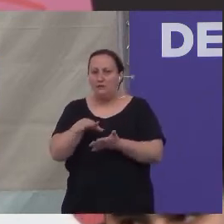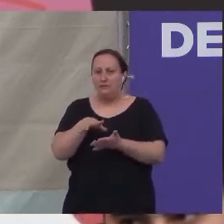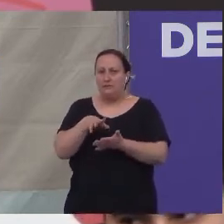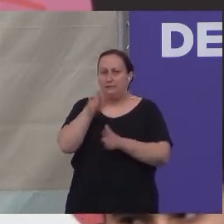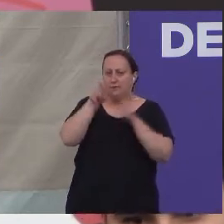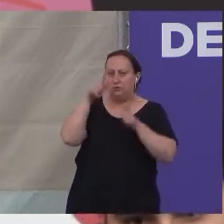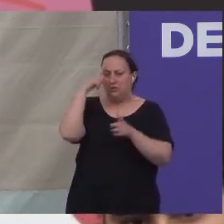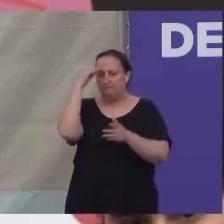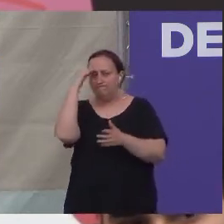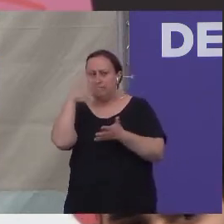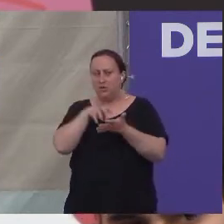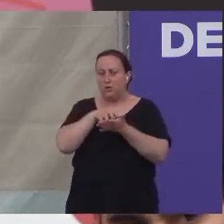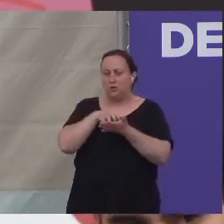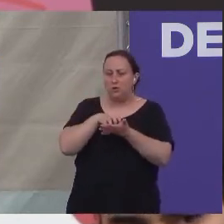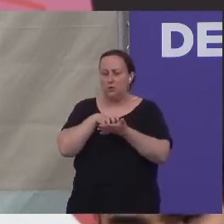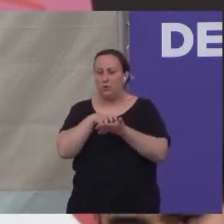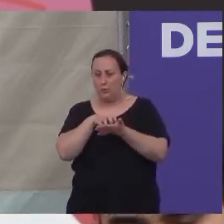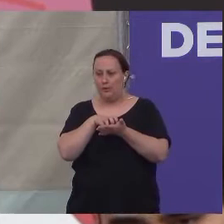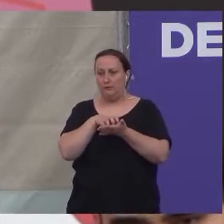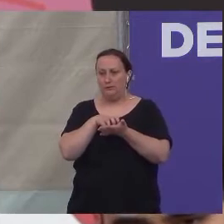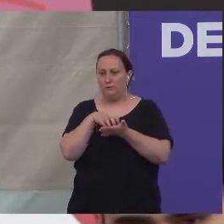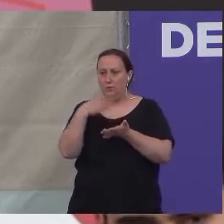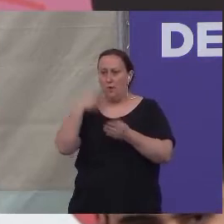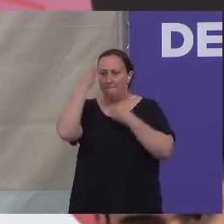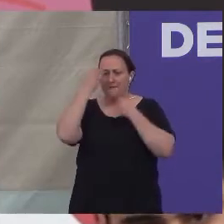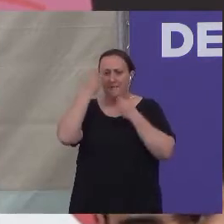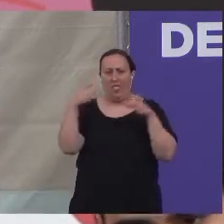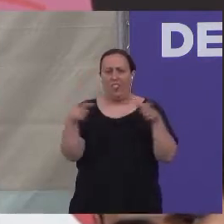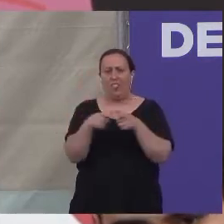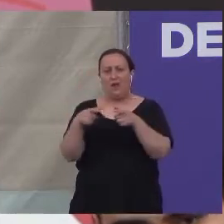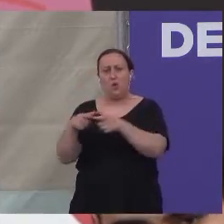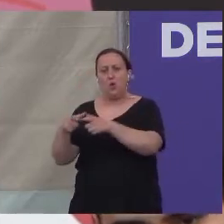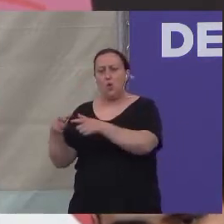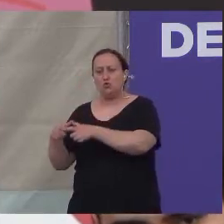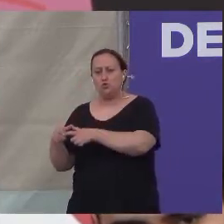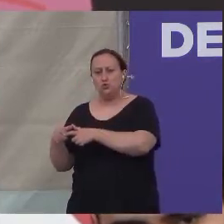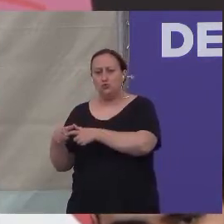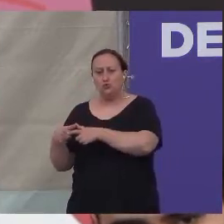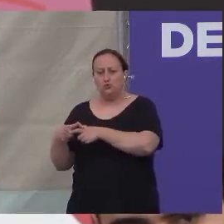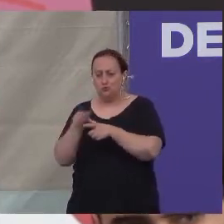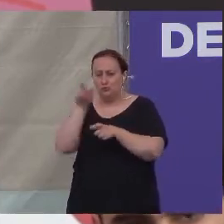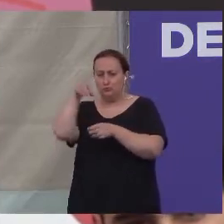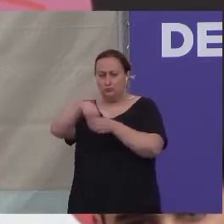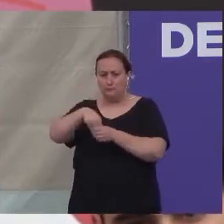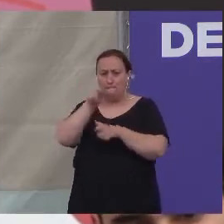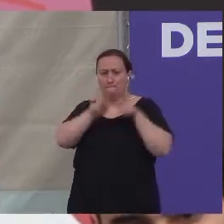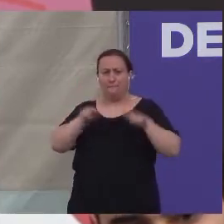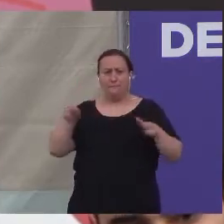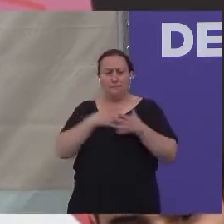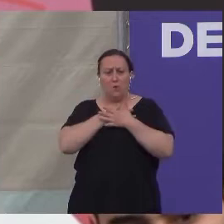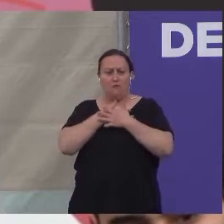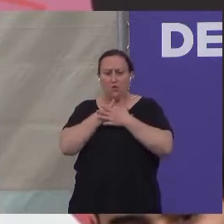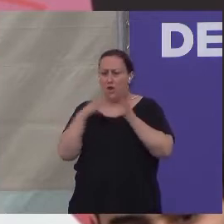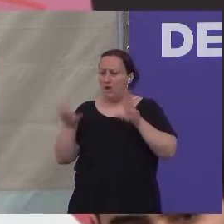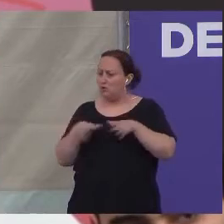de algunos. Se puede pensar que los círculos, en tanto que formados por personas que libremente se asocian